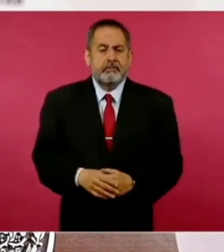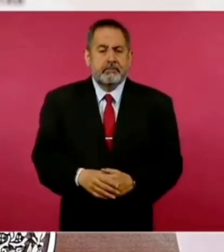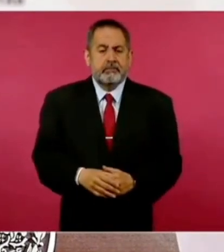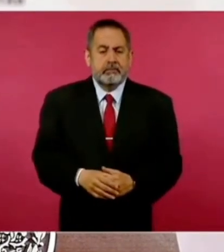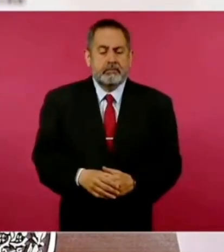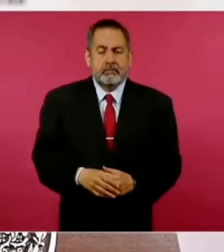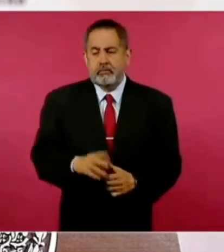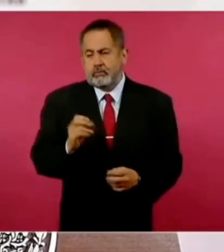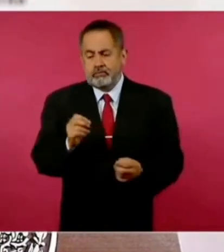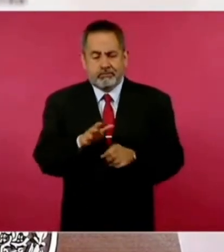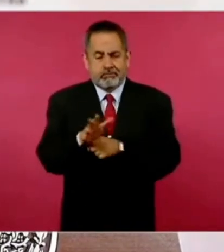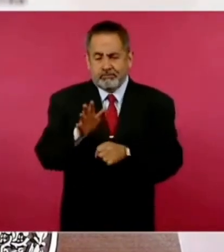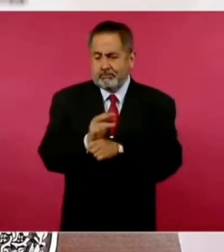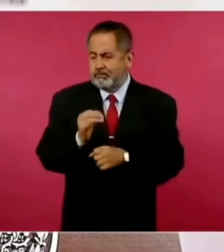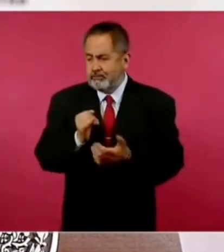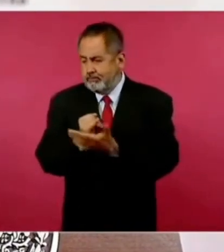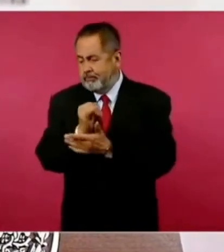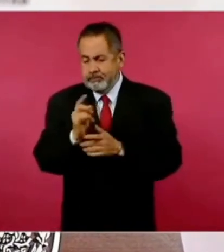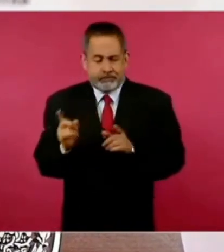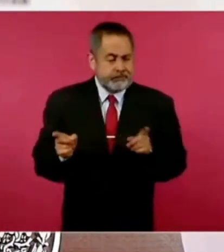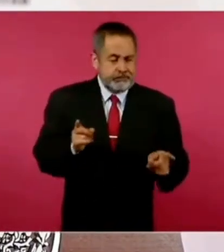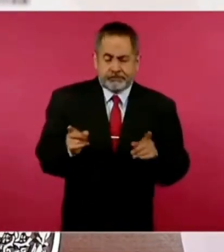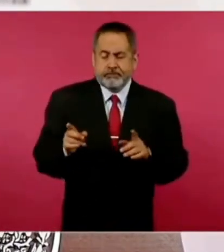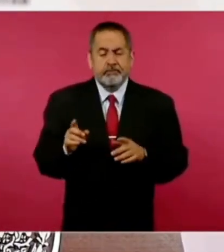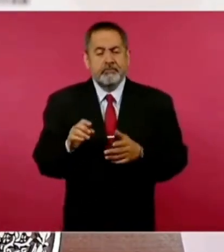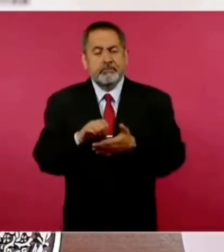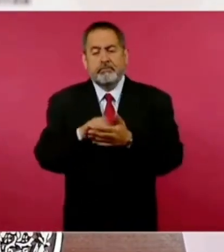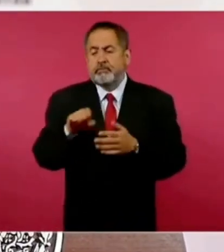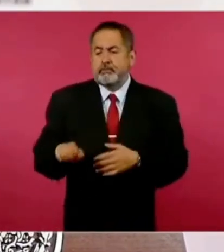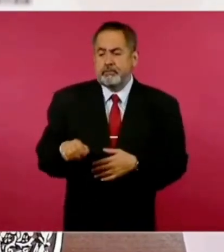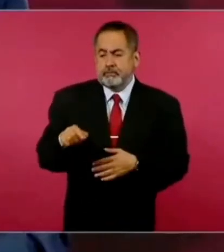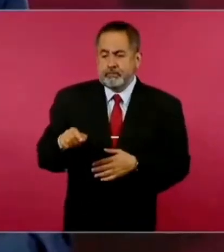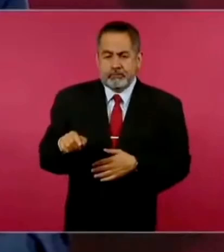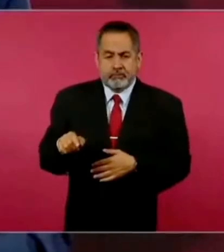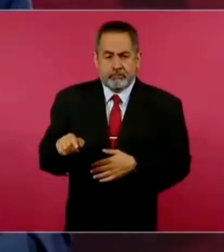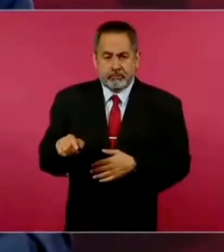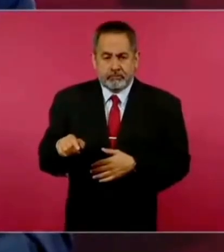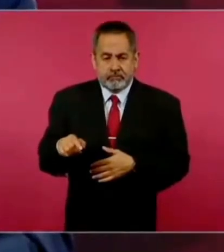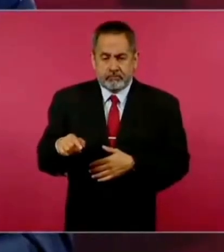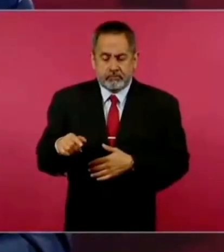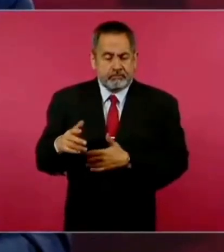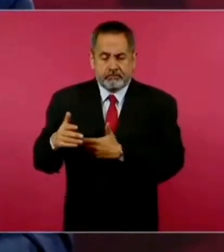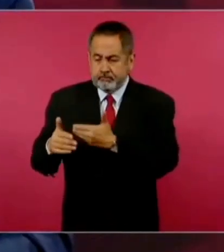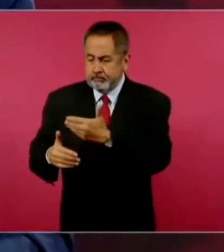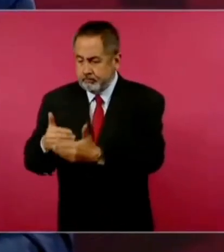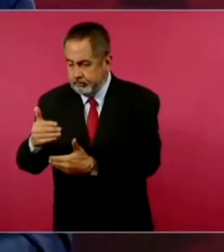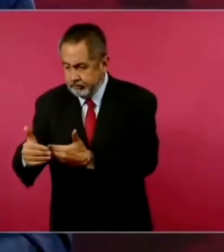O cuando tienes que optar entre progreso o esclavitud.